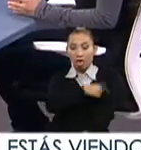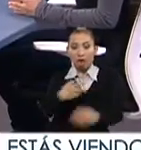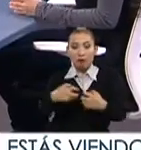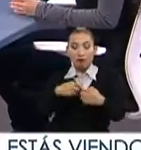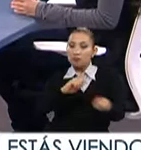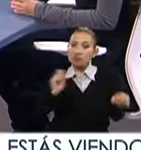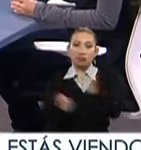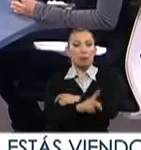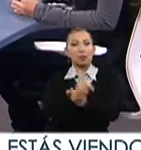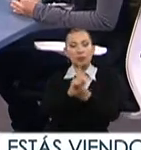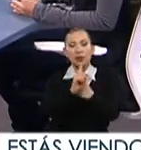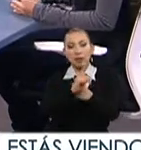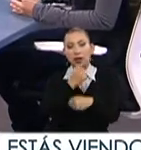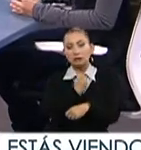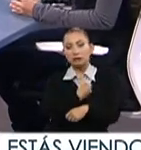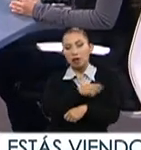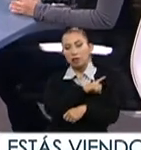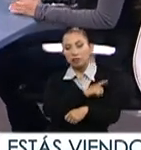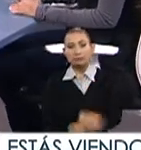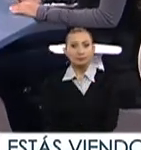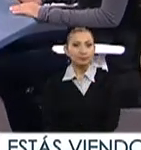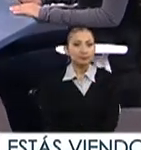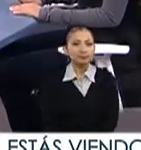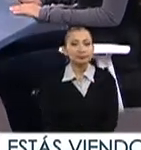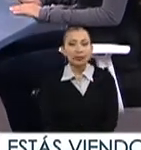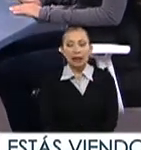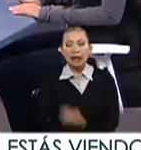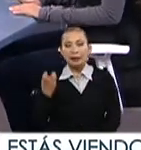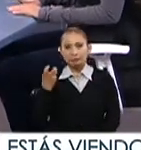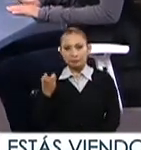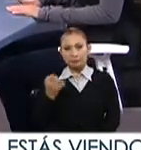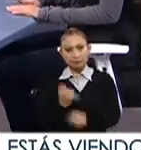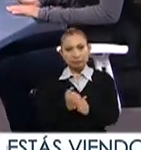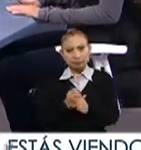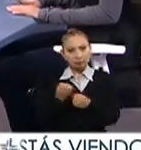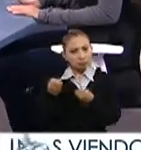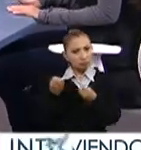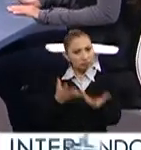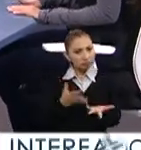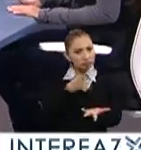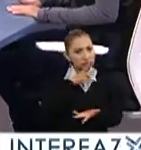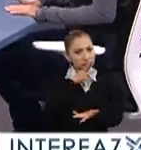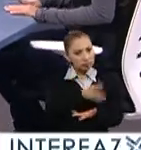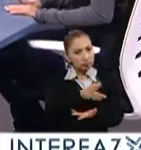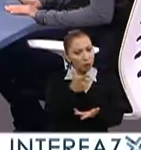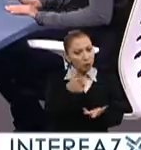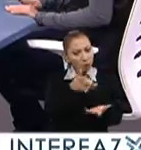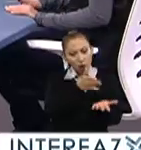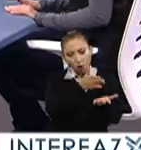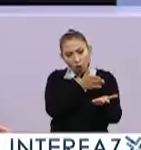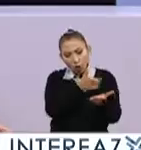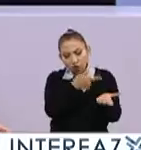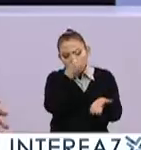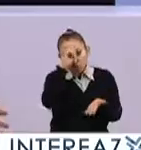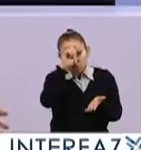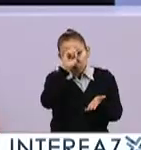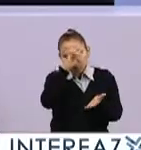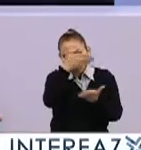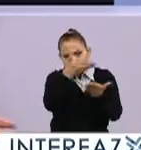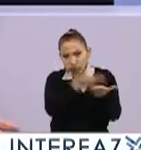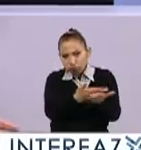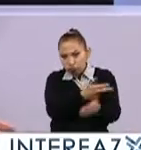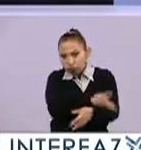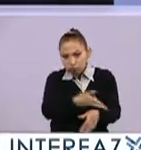causa ya problemas severos fisiológicos. Claro, y este estudio proporciona alternativas